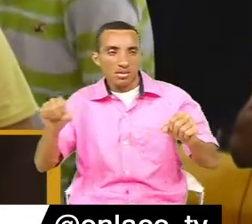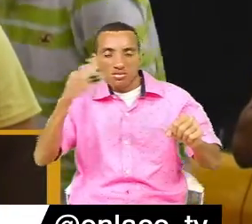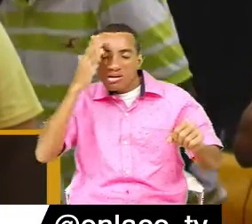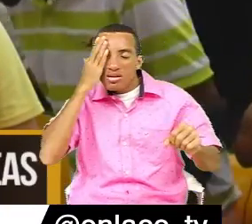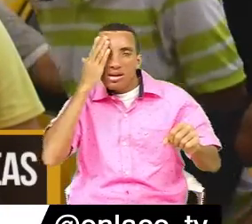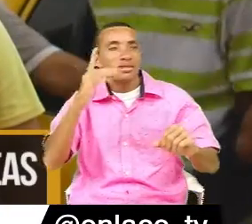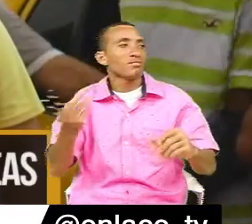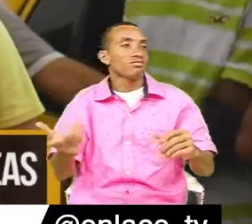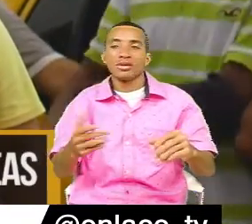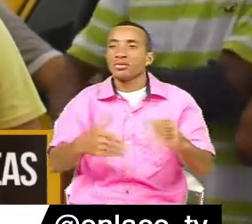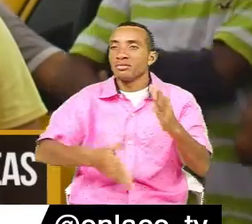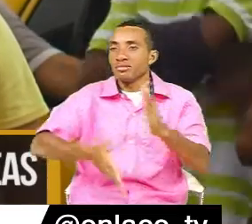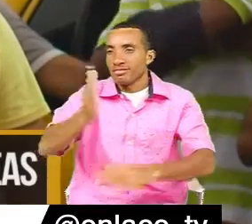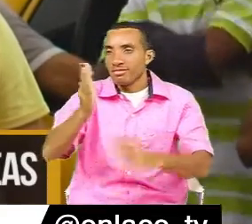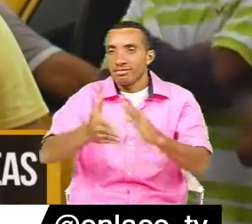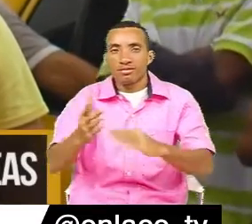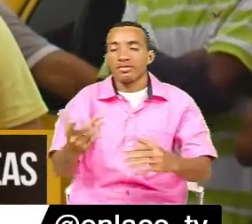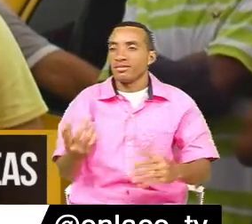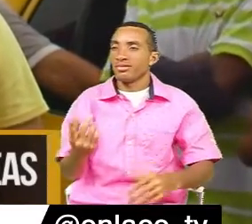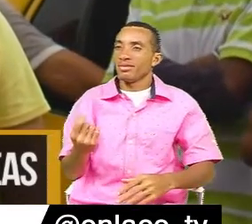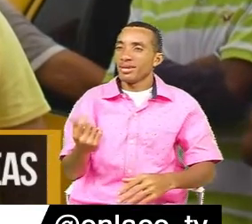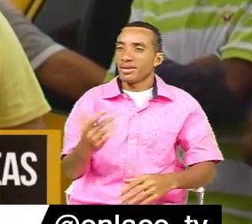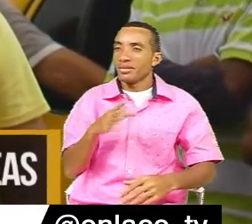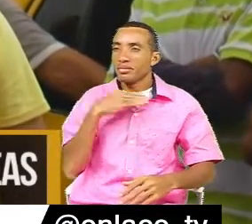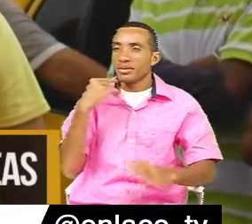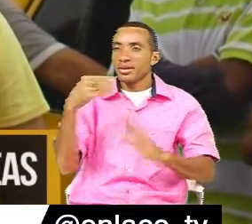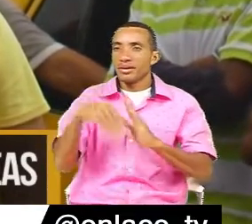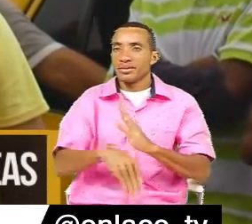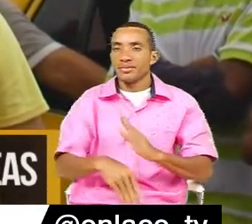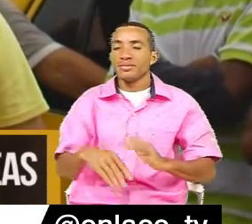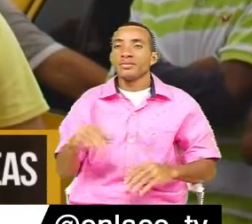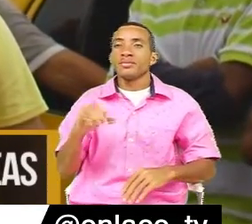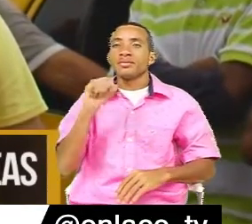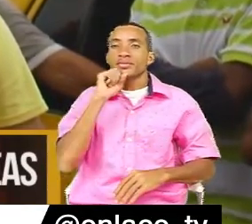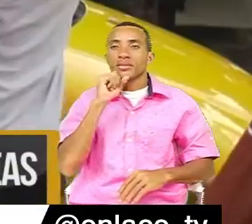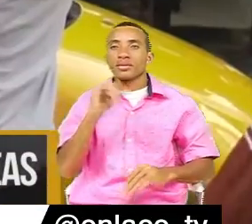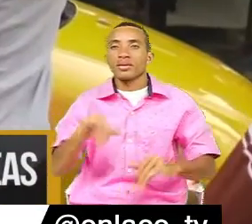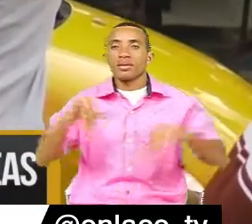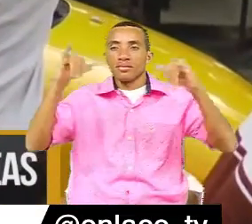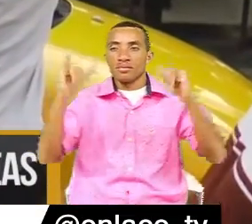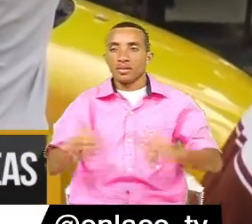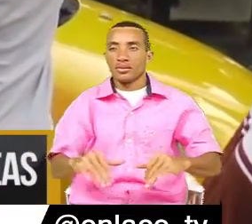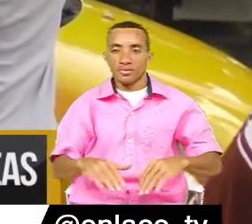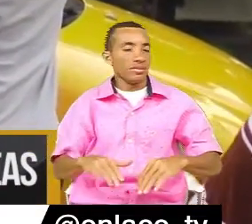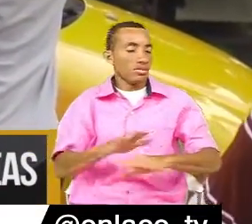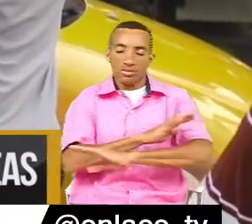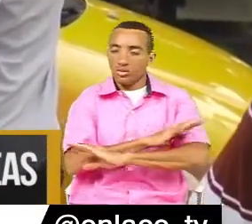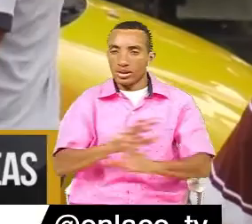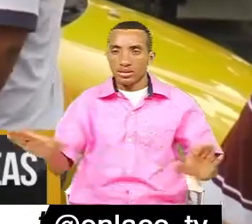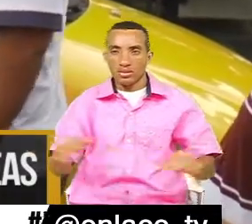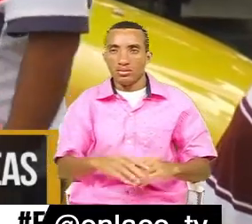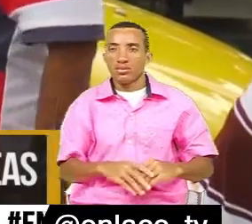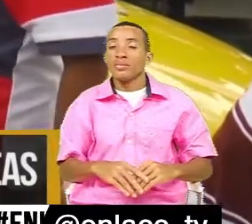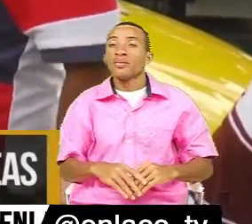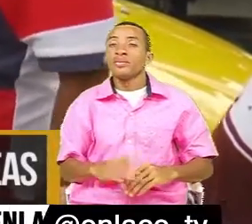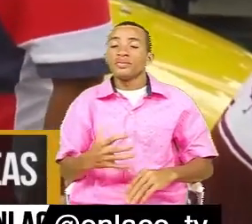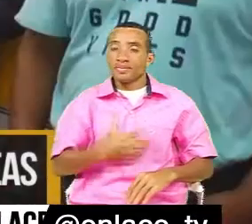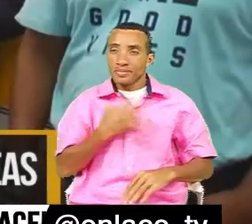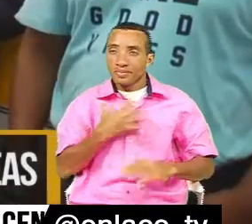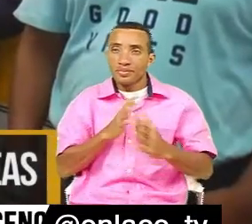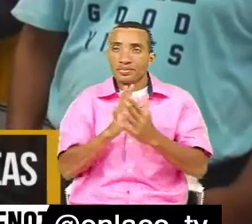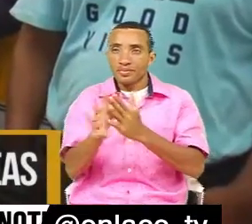el asunto, porque Barranca en estos momentos está en la decisión de una parálisis total. Las inconformidades las dieron a conocer en una